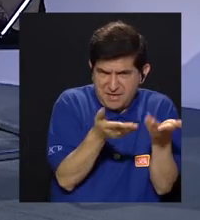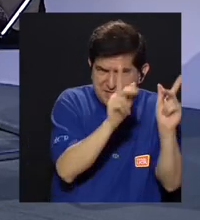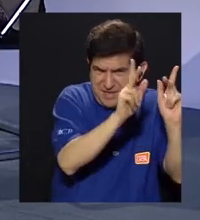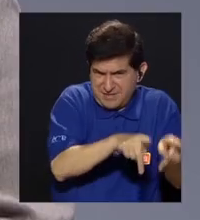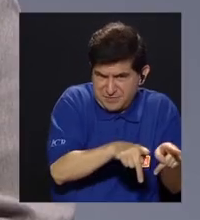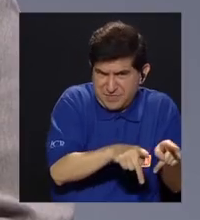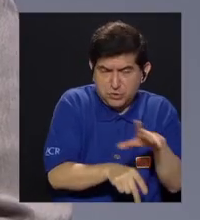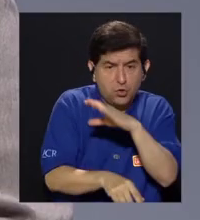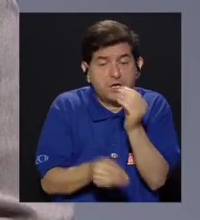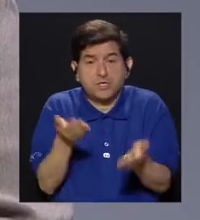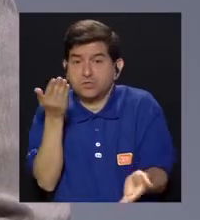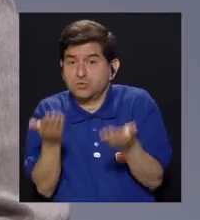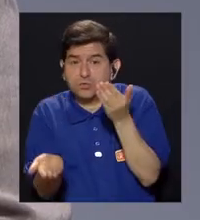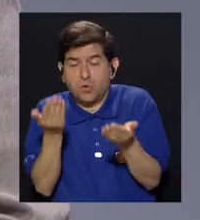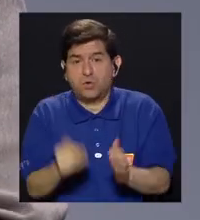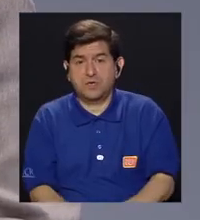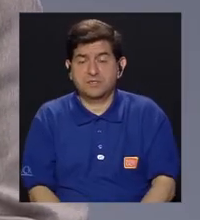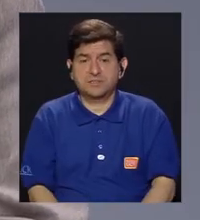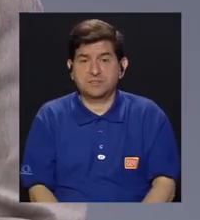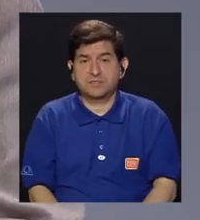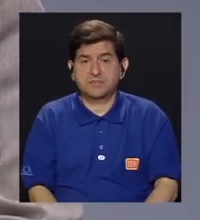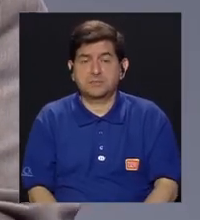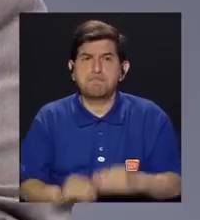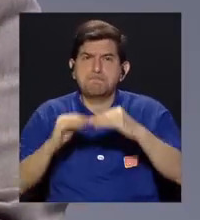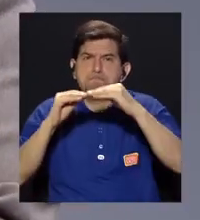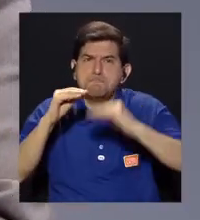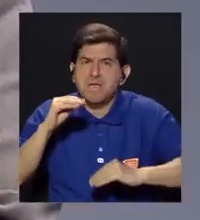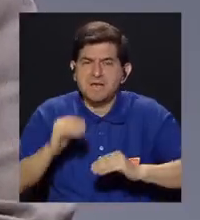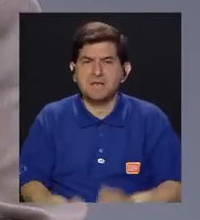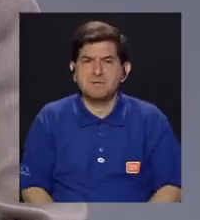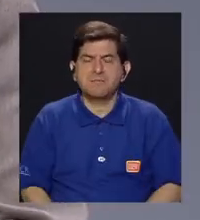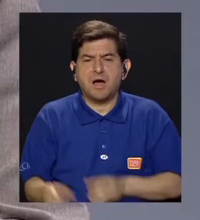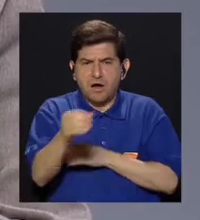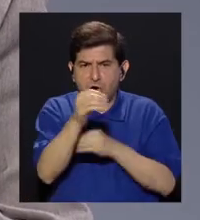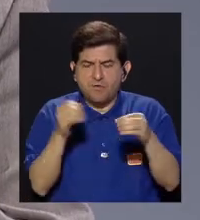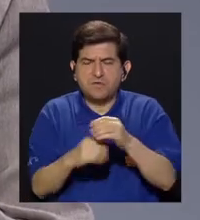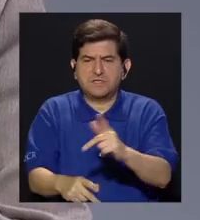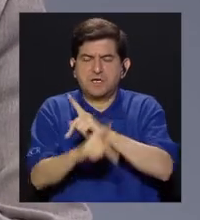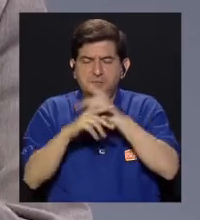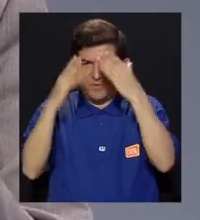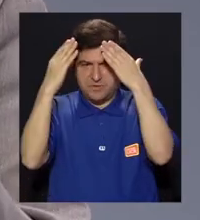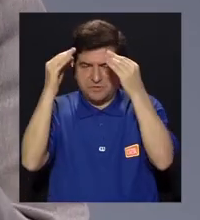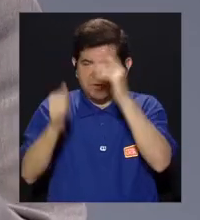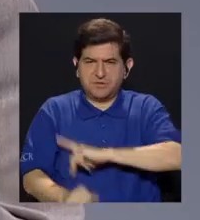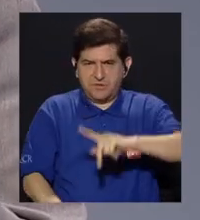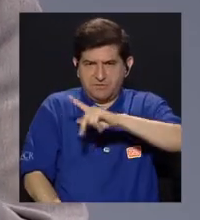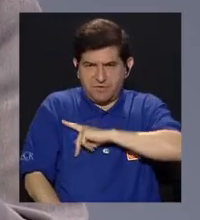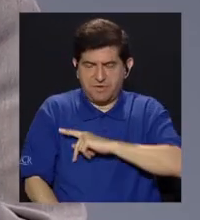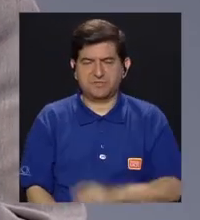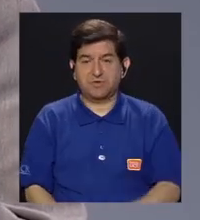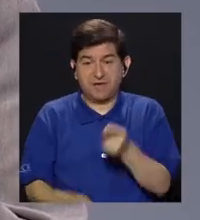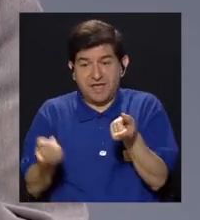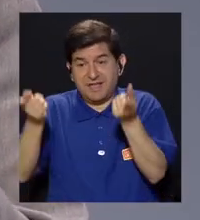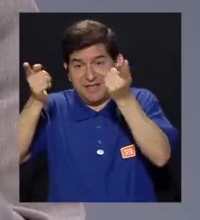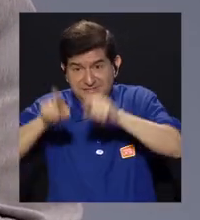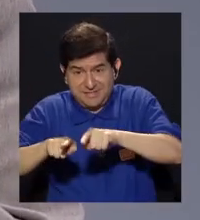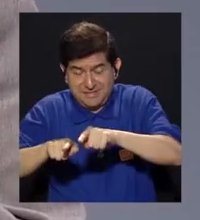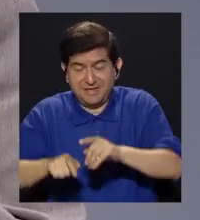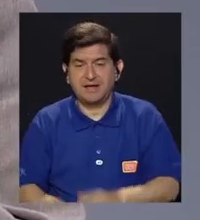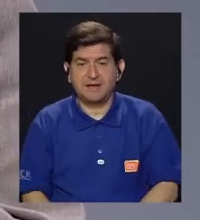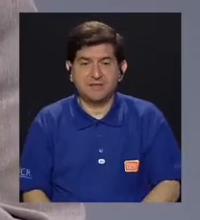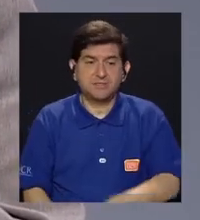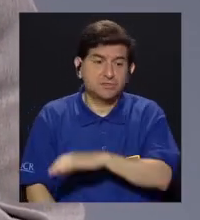a los usuarios o más bien debería ser por lo menos la agencia protección de datos personales la